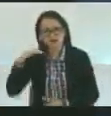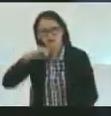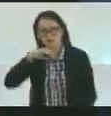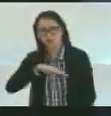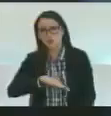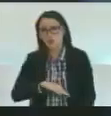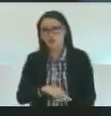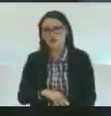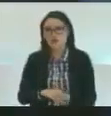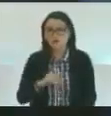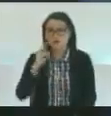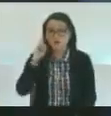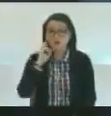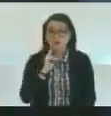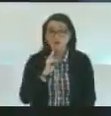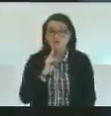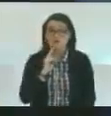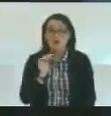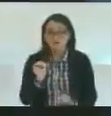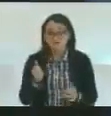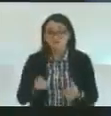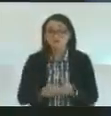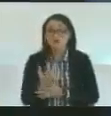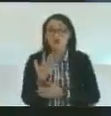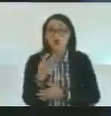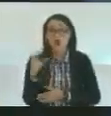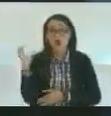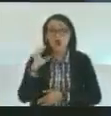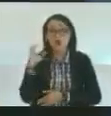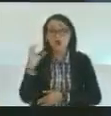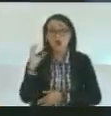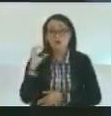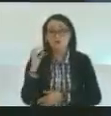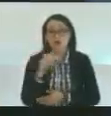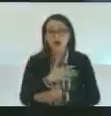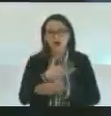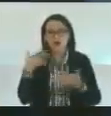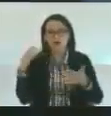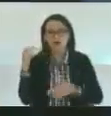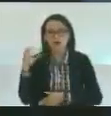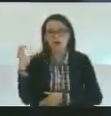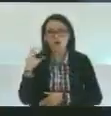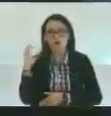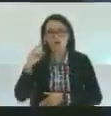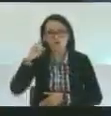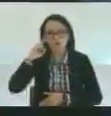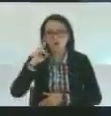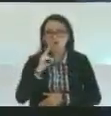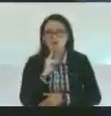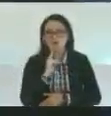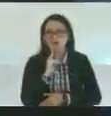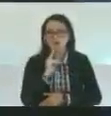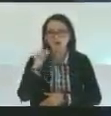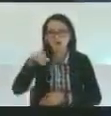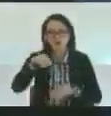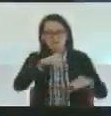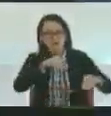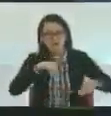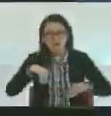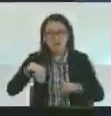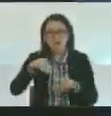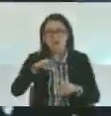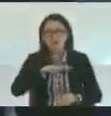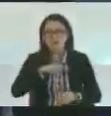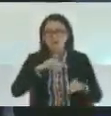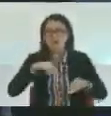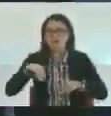Bolívar, donde se fundó Colombia la primera, Colombia la grande, Colombia la bolivariana. Esta tierra es la